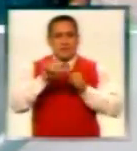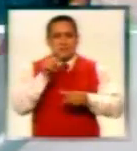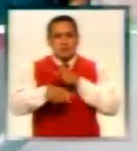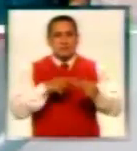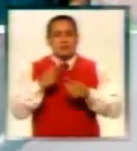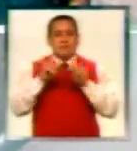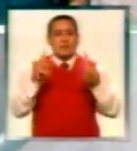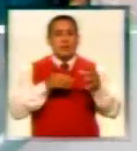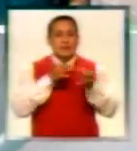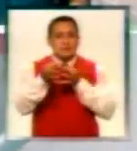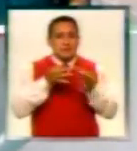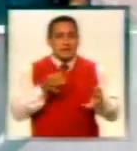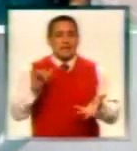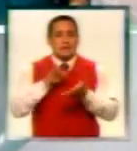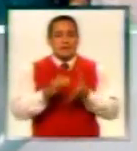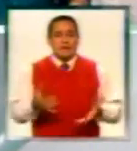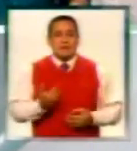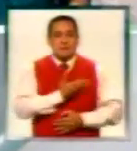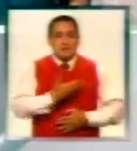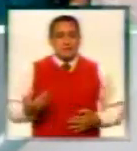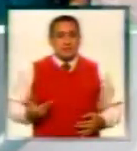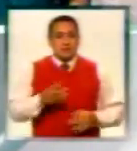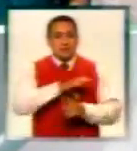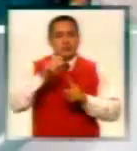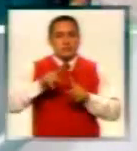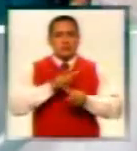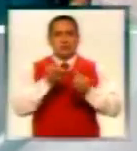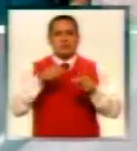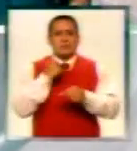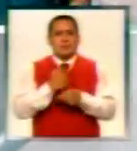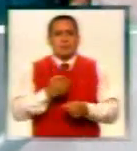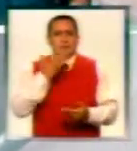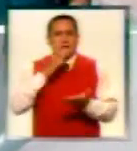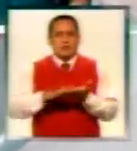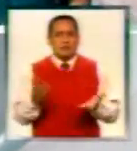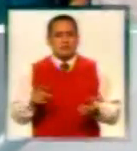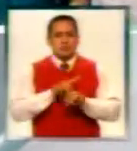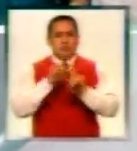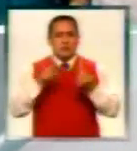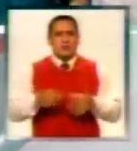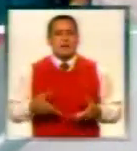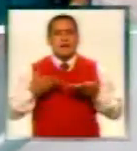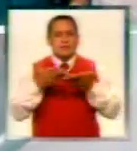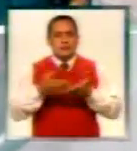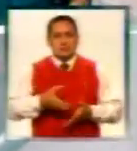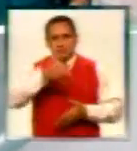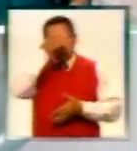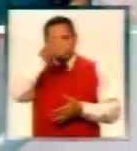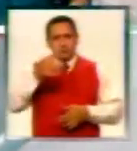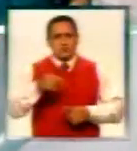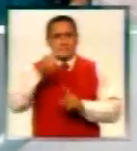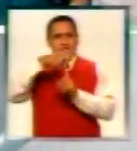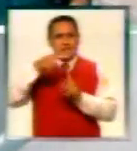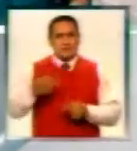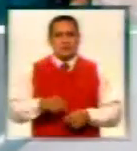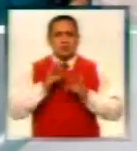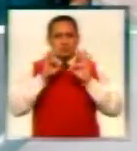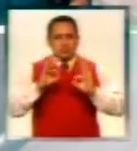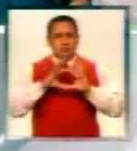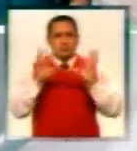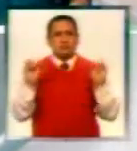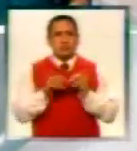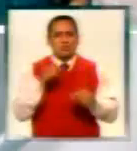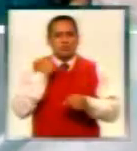hay que recalcar que el presidente no actuó irresponsablemente. Él ha nombrado peritos técnicos incólumes que han